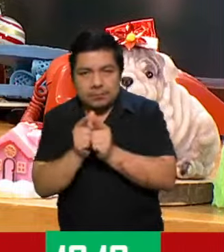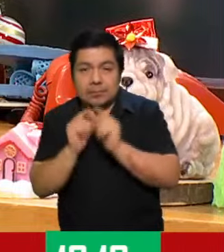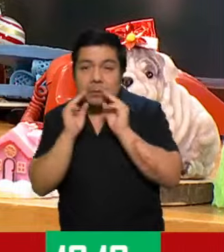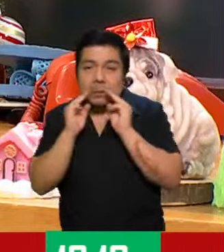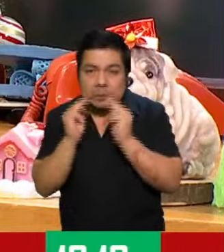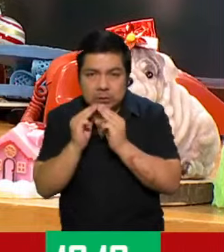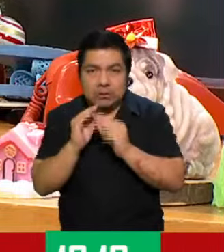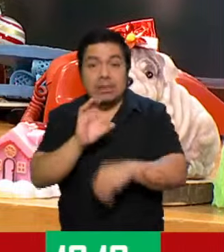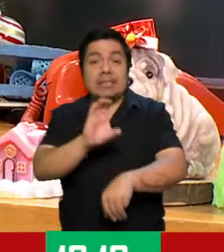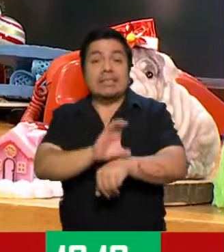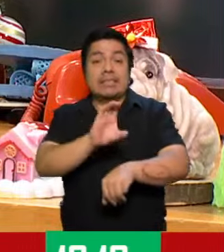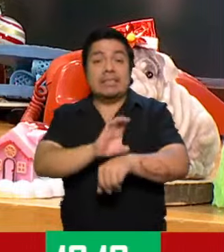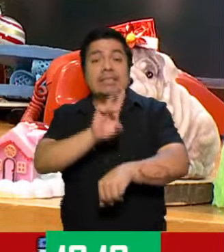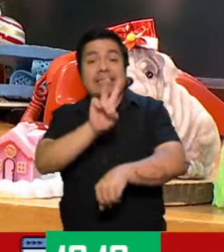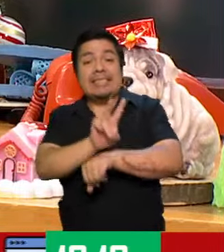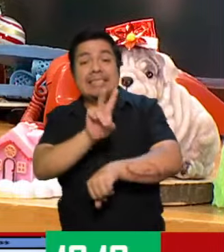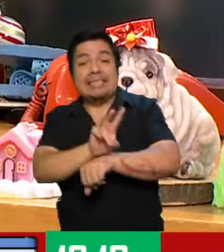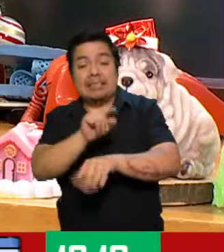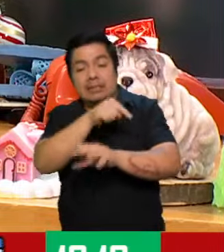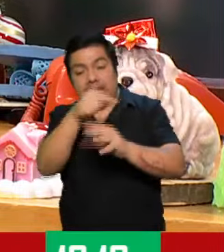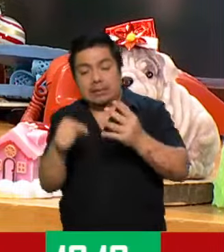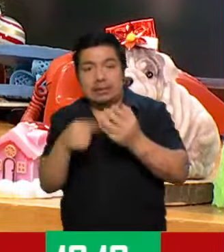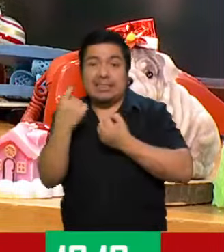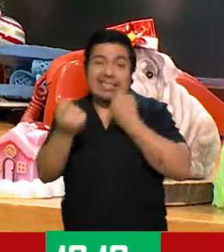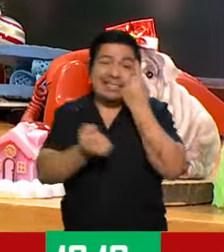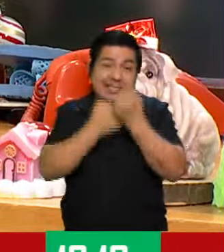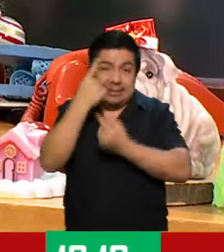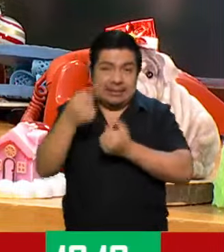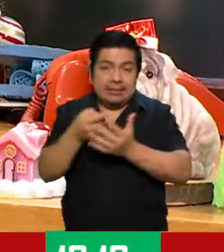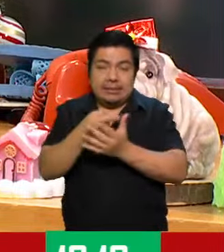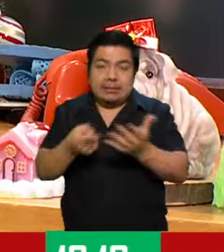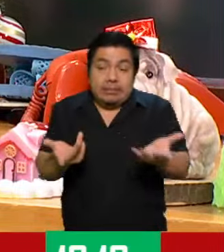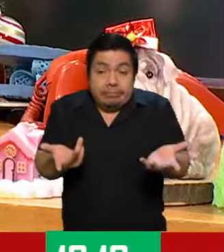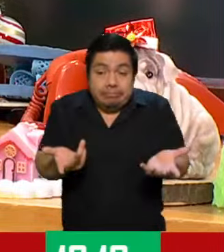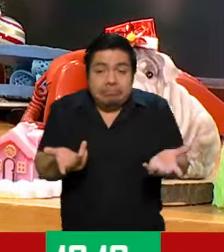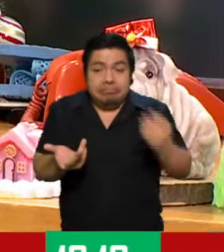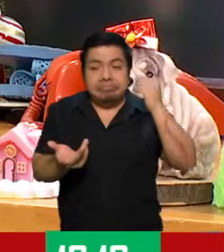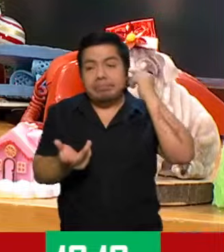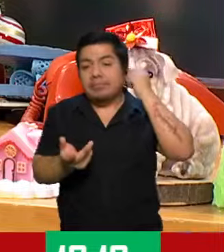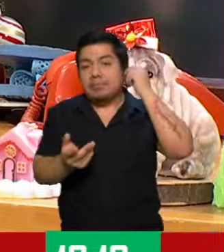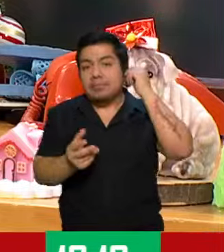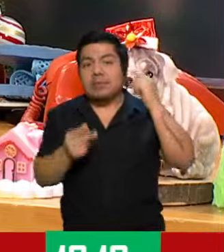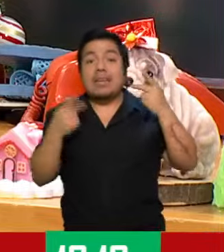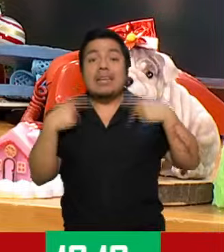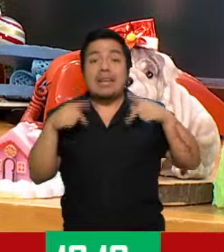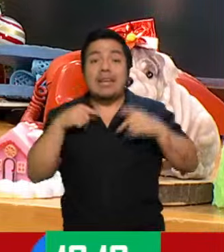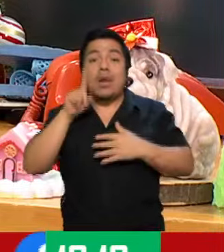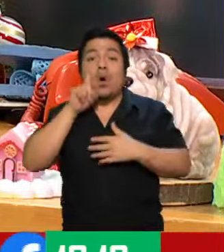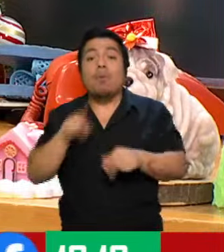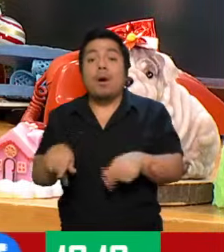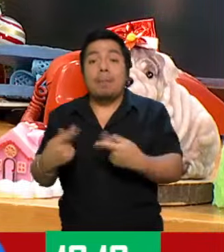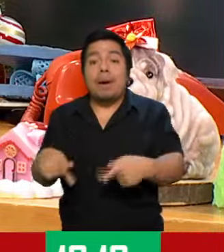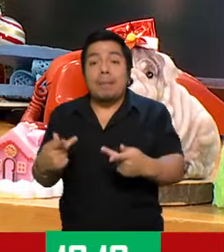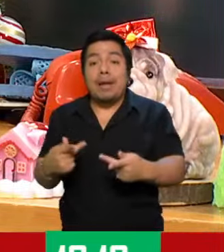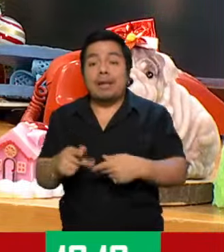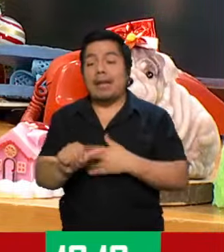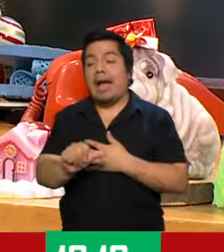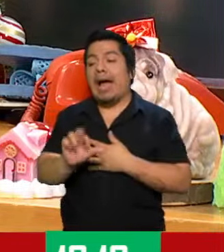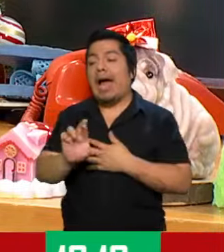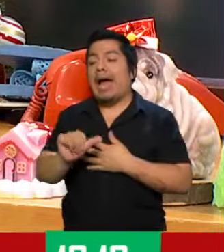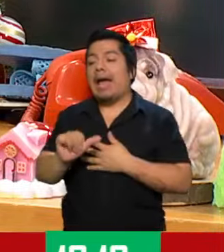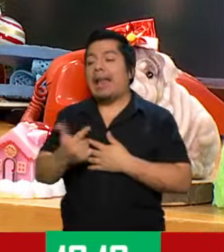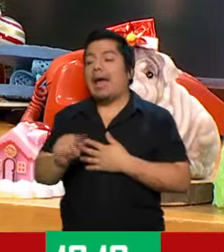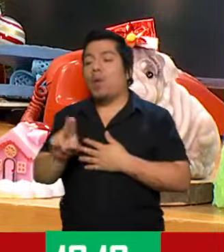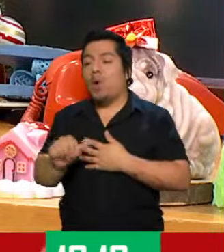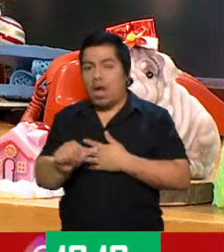delictivos colombianos y venezolanos que están que trata de personas como el Tren de Aragua, que están llegando a